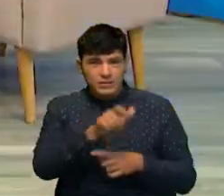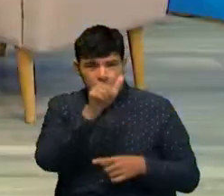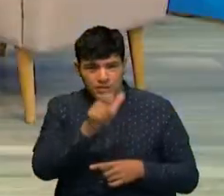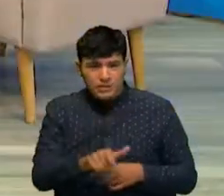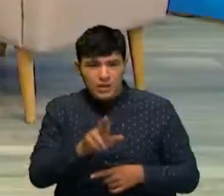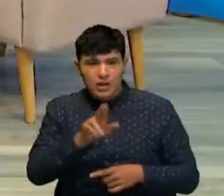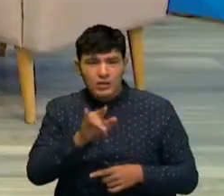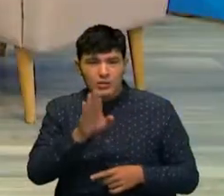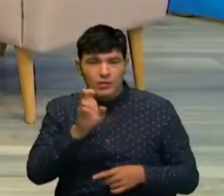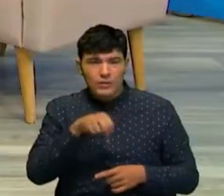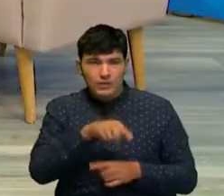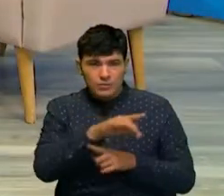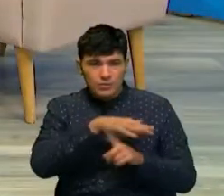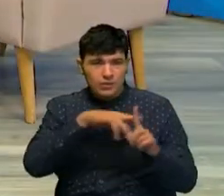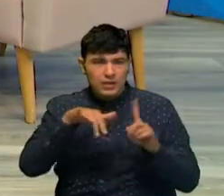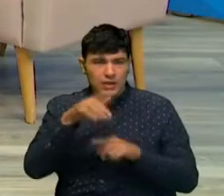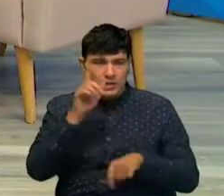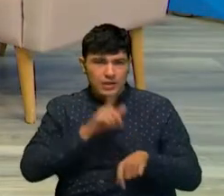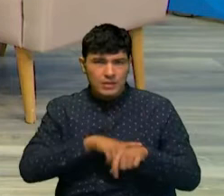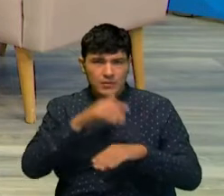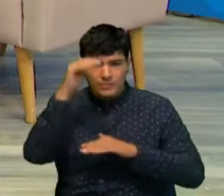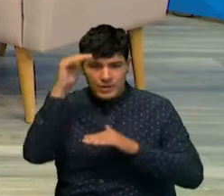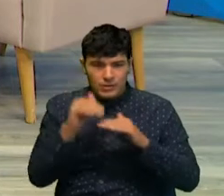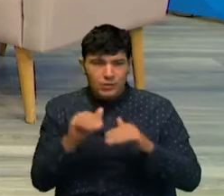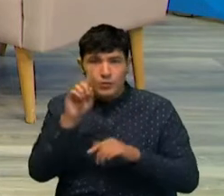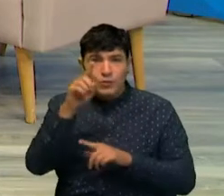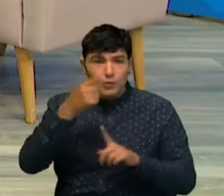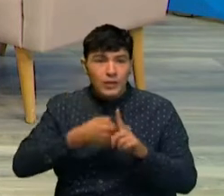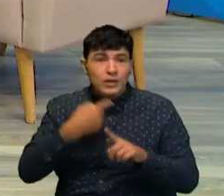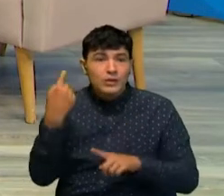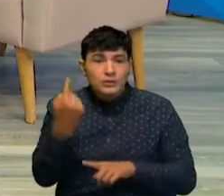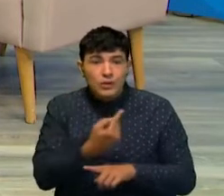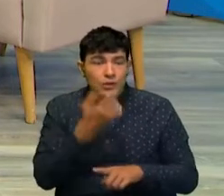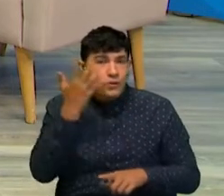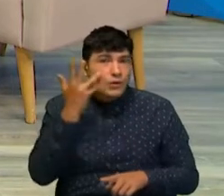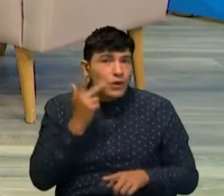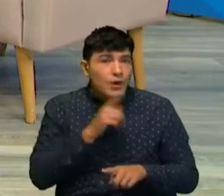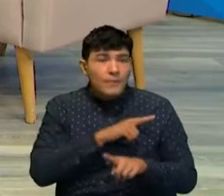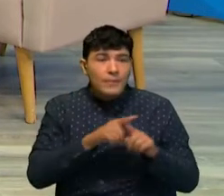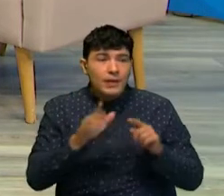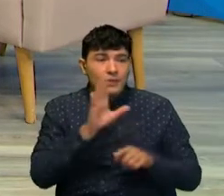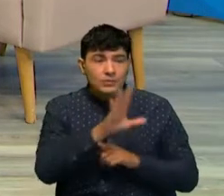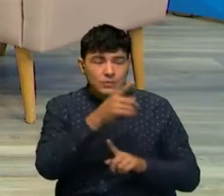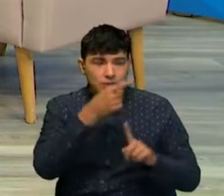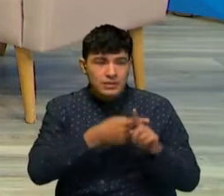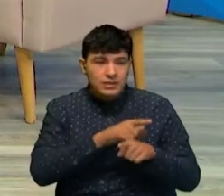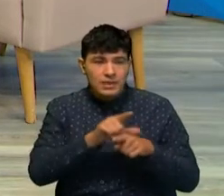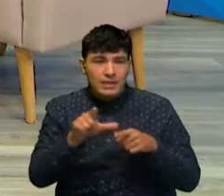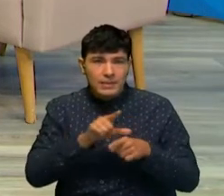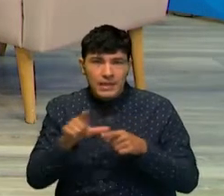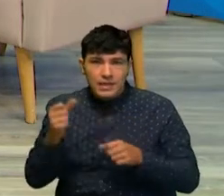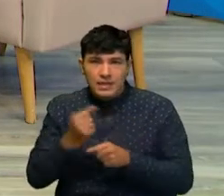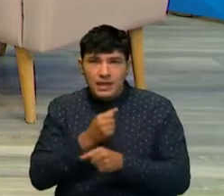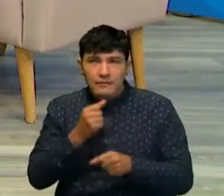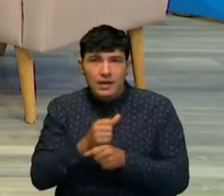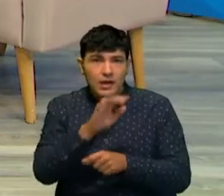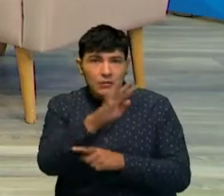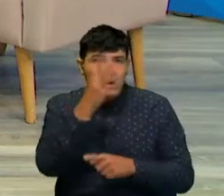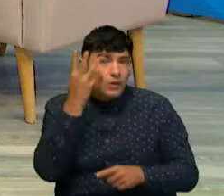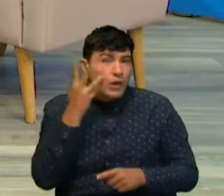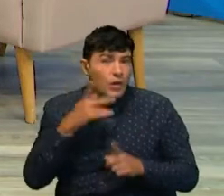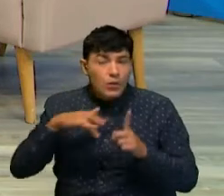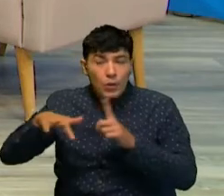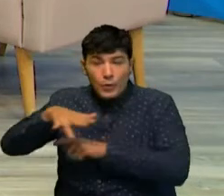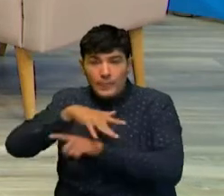trabaja un contexto de tiempo menor a un mes, solo por día. Y sin embargo, mire que él en la semana trabaja 4 días. Sí. Es un contexto